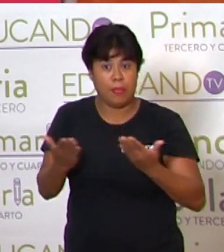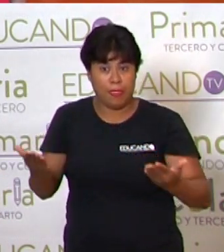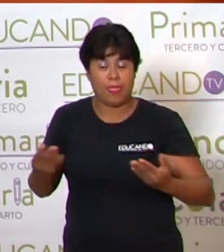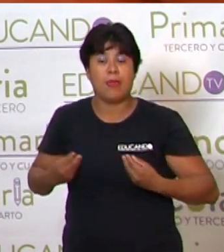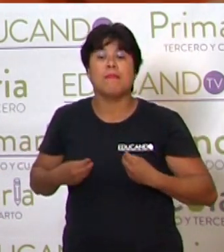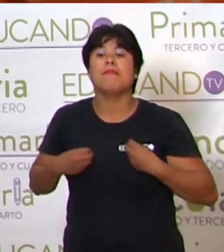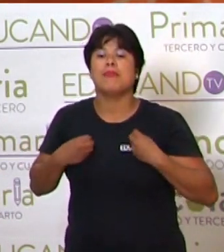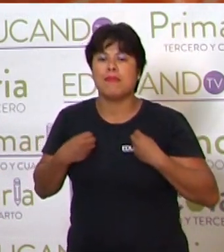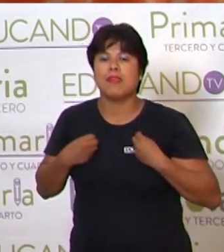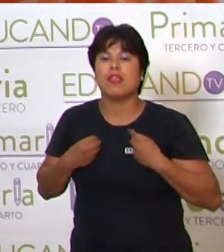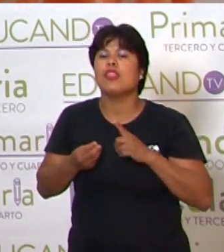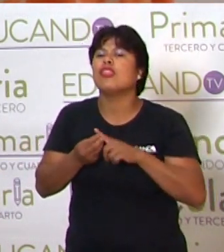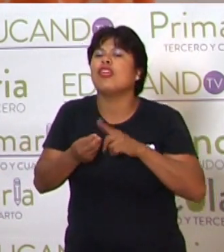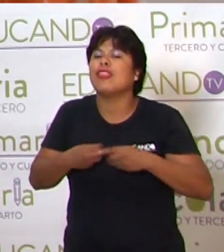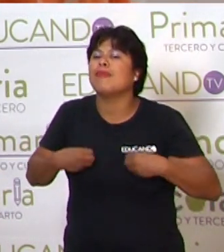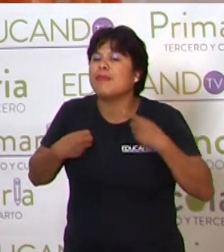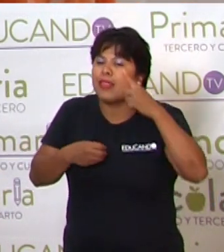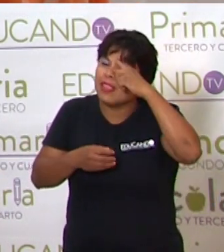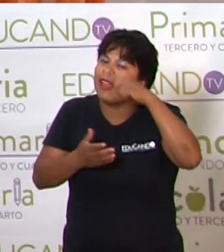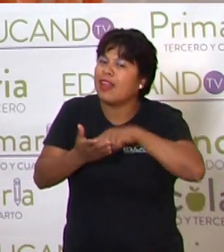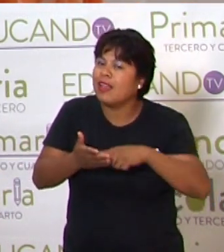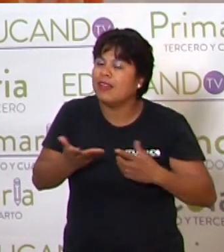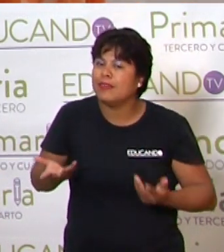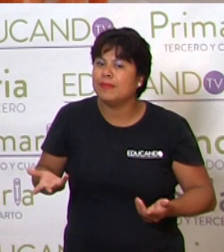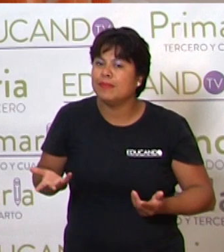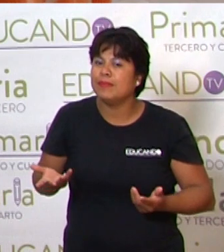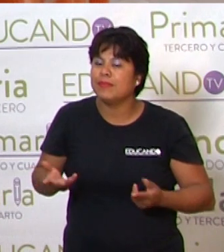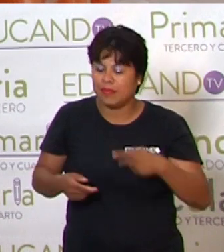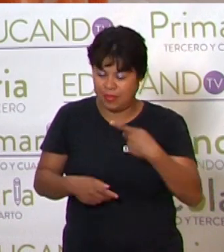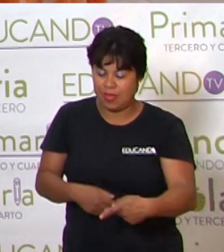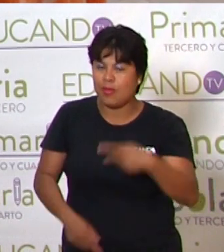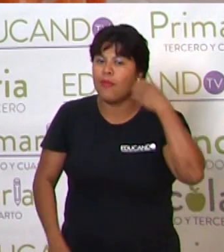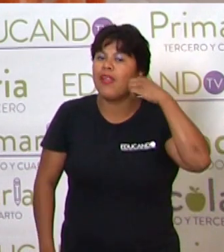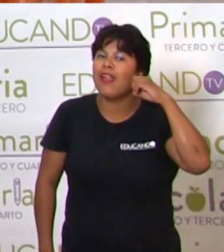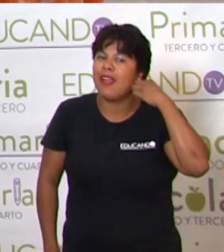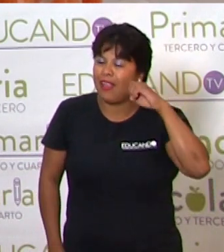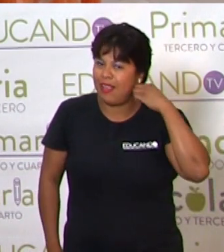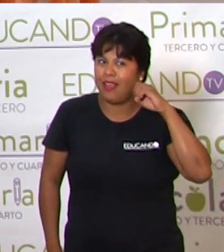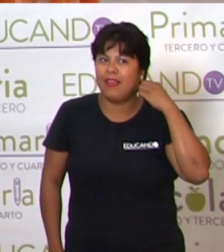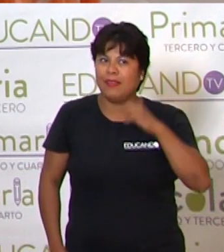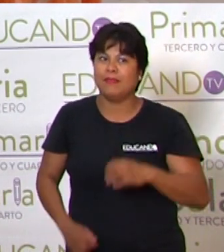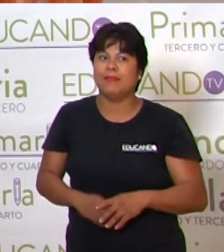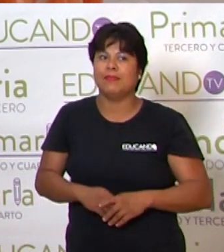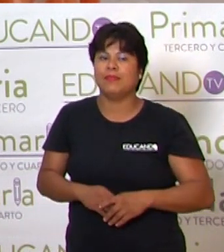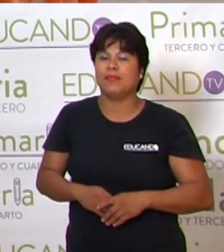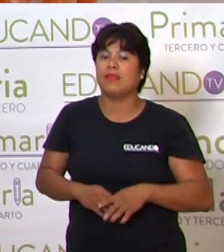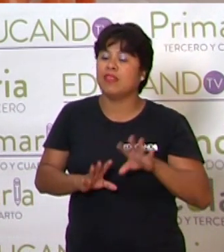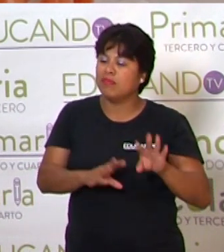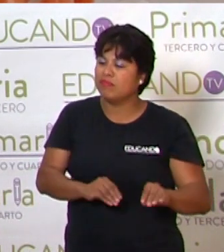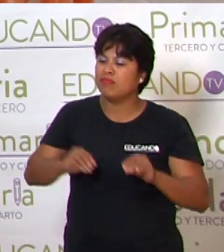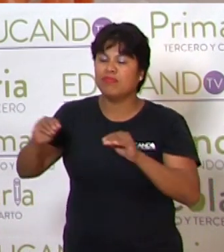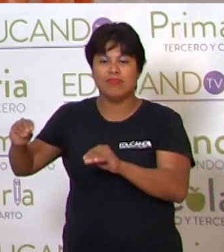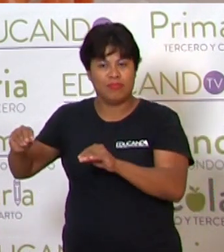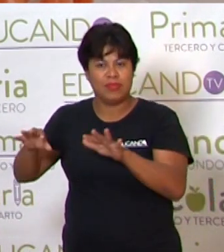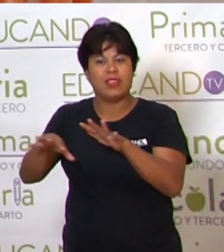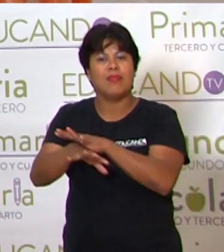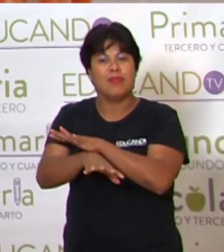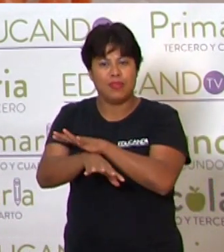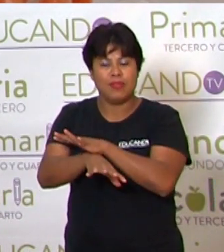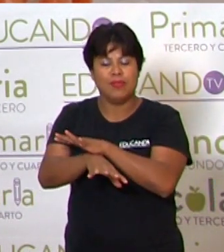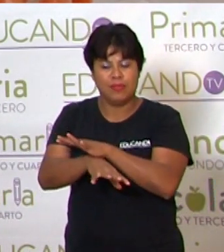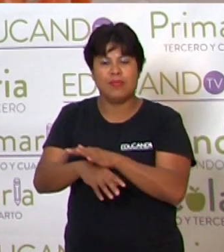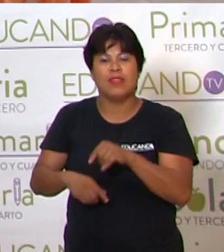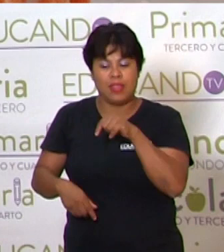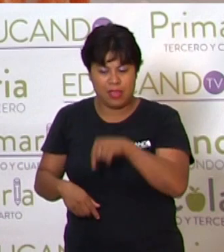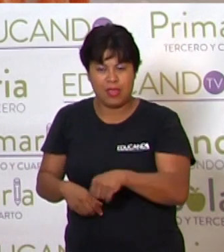Actualmente vive ¿en dónde creen que vive Rius ahora? En Oaxaca. Se mudó hace poco